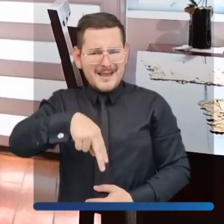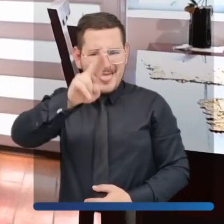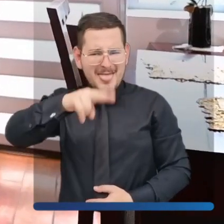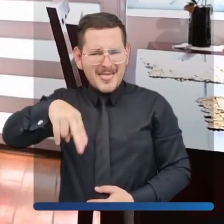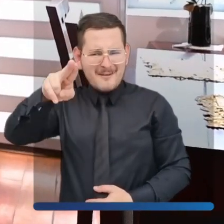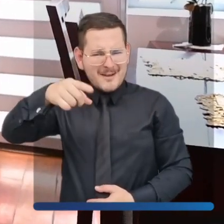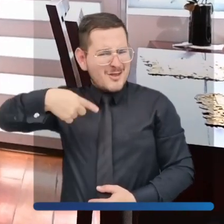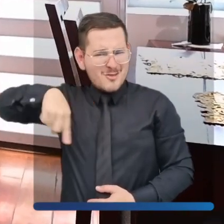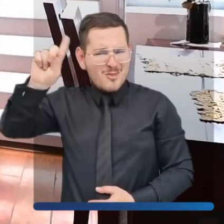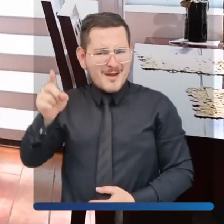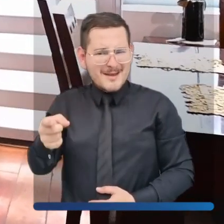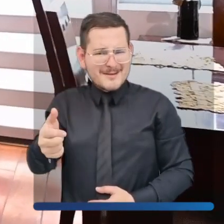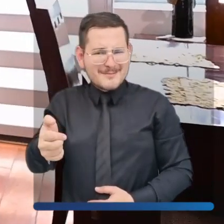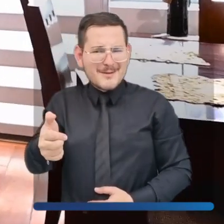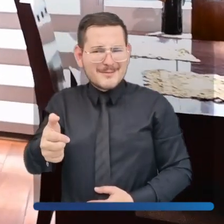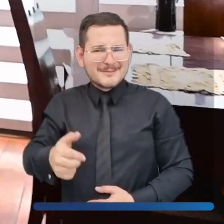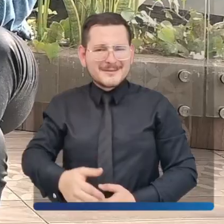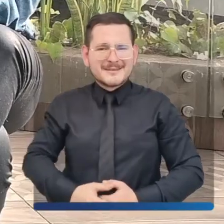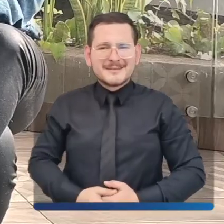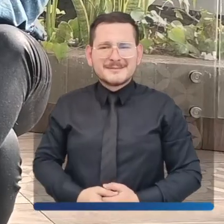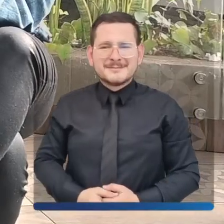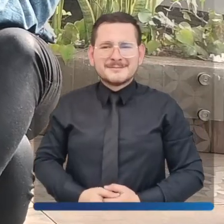Hola, mamita, eso no es ningún canal.